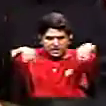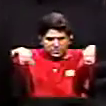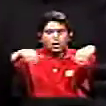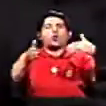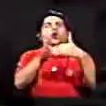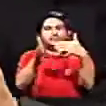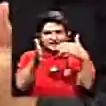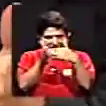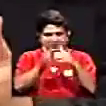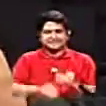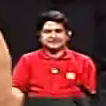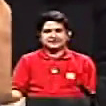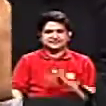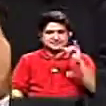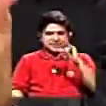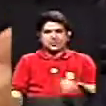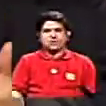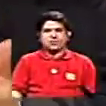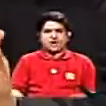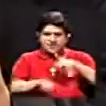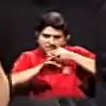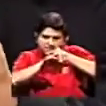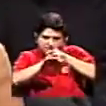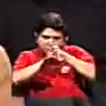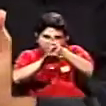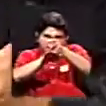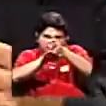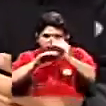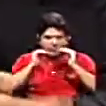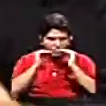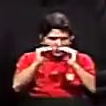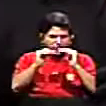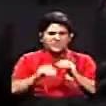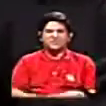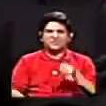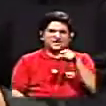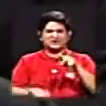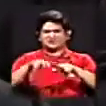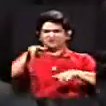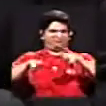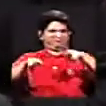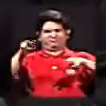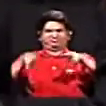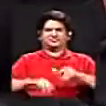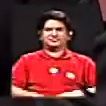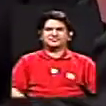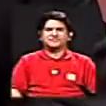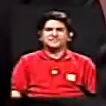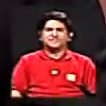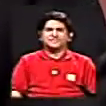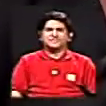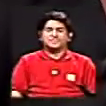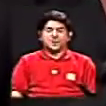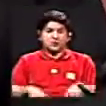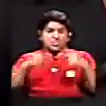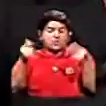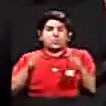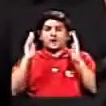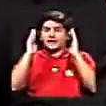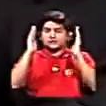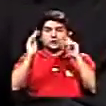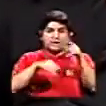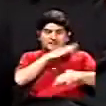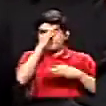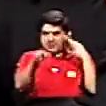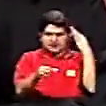nuevo, en la superficie de rodamiento, que es irregular. Entonces, ante un gasto tan grande como